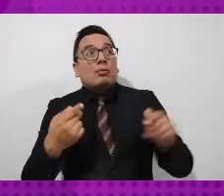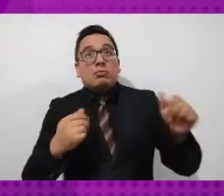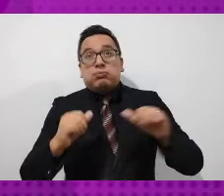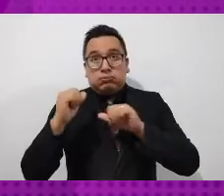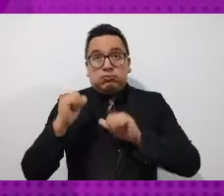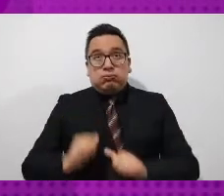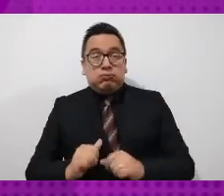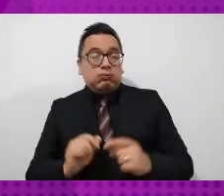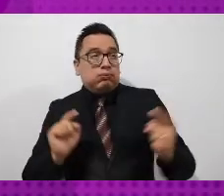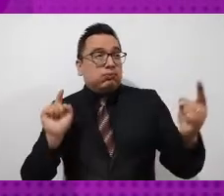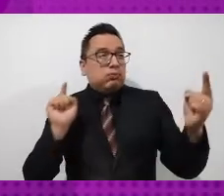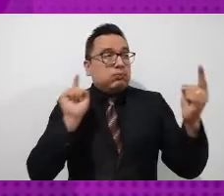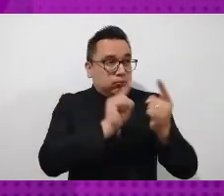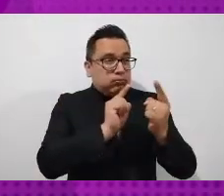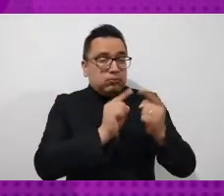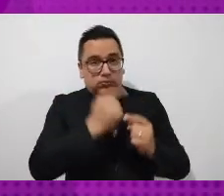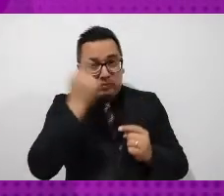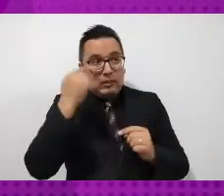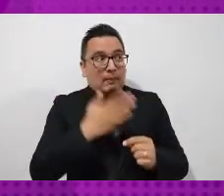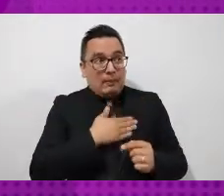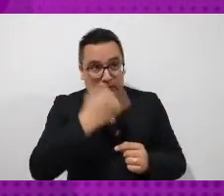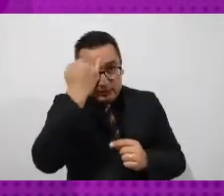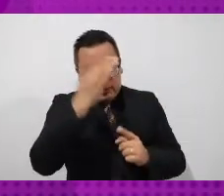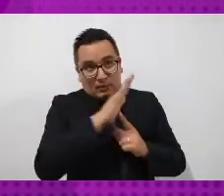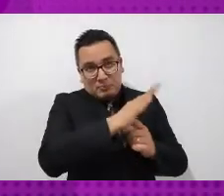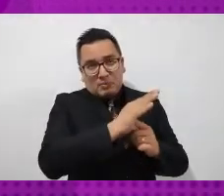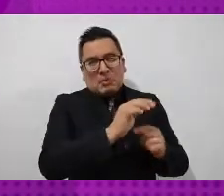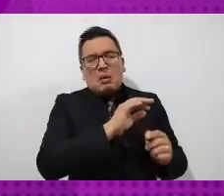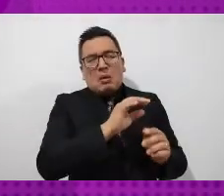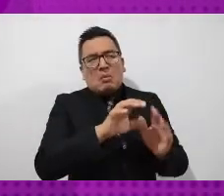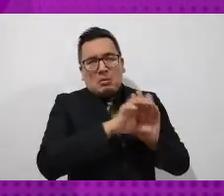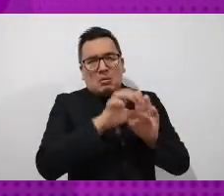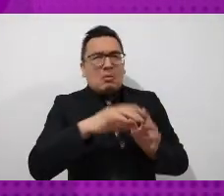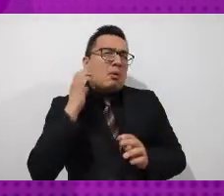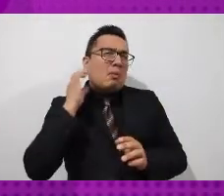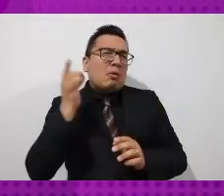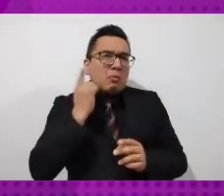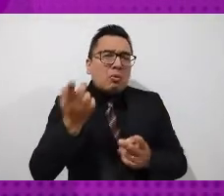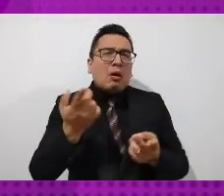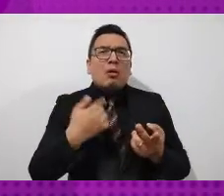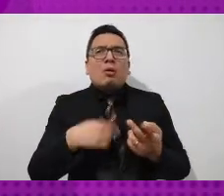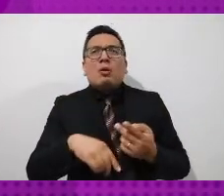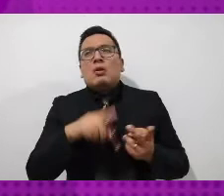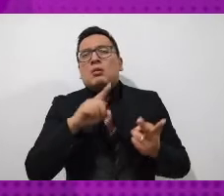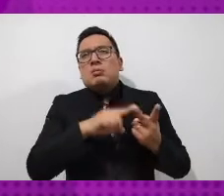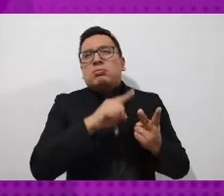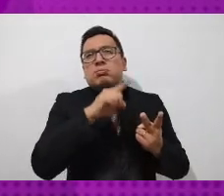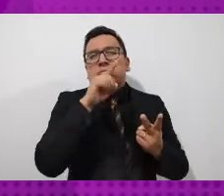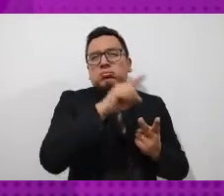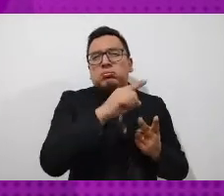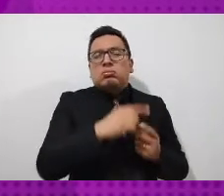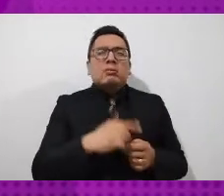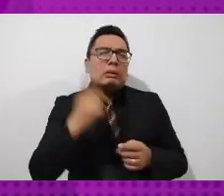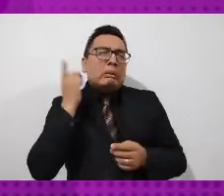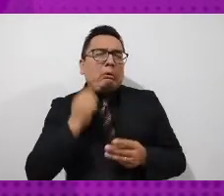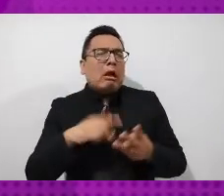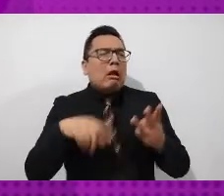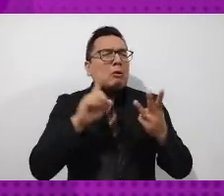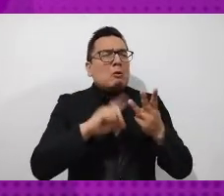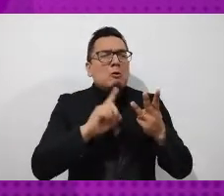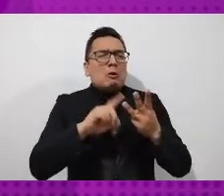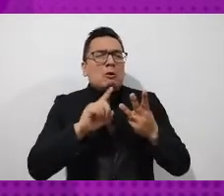ante la cual deseas plantear tu iniciativa, el Congreso del Estado, el Ejecutivo del Estado, el Ayuntamiento de tu